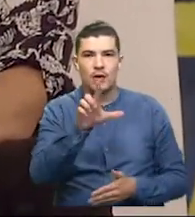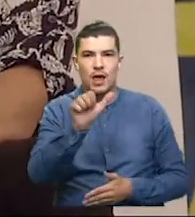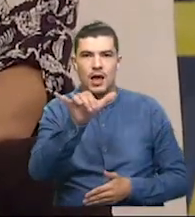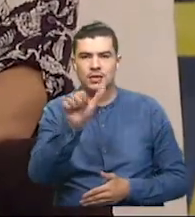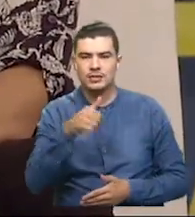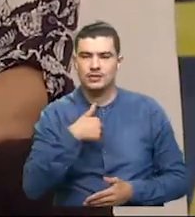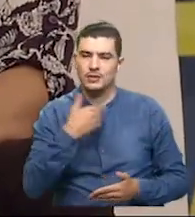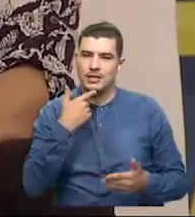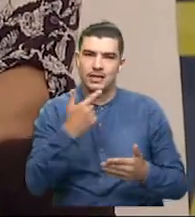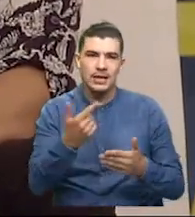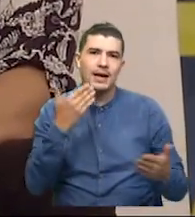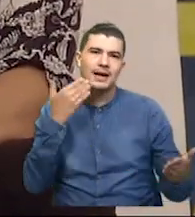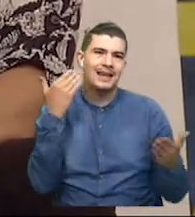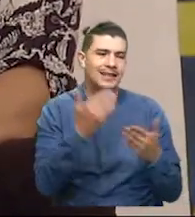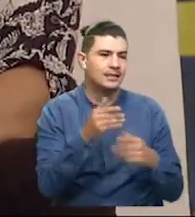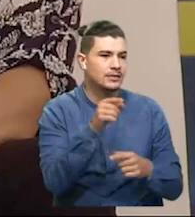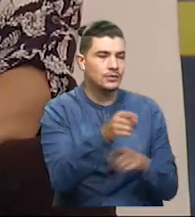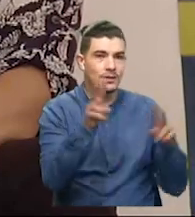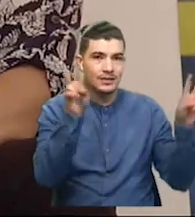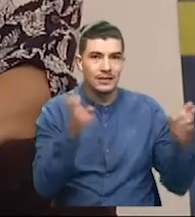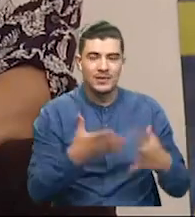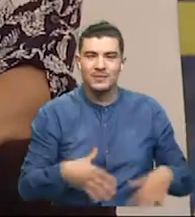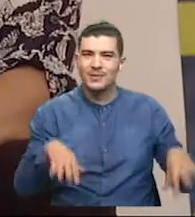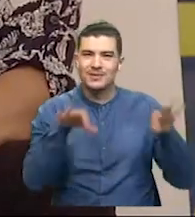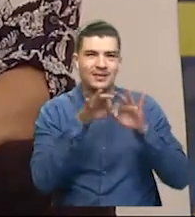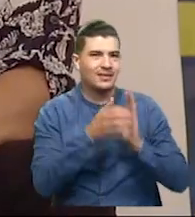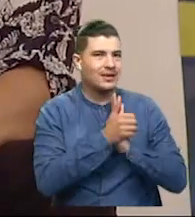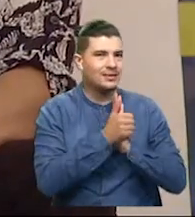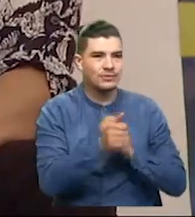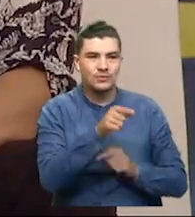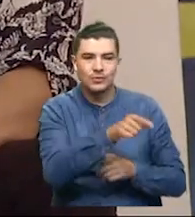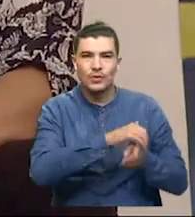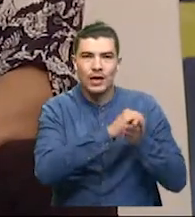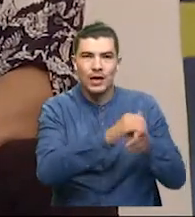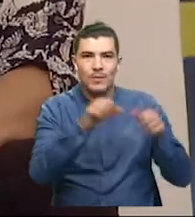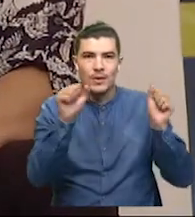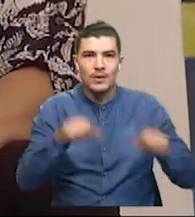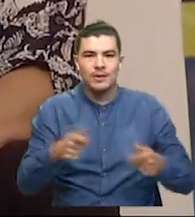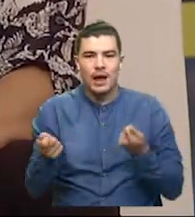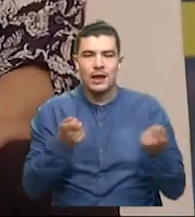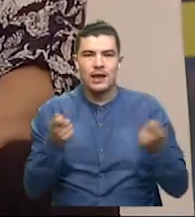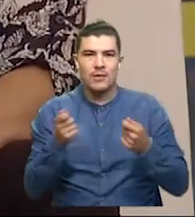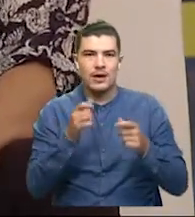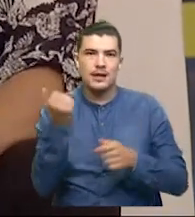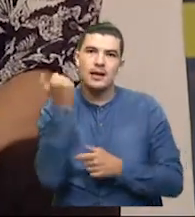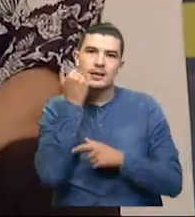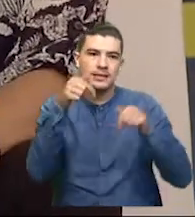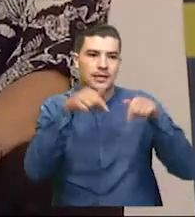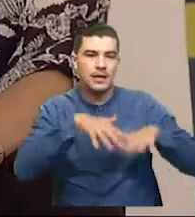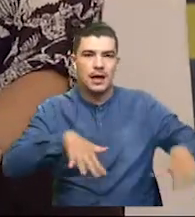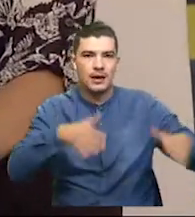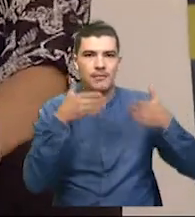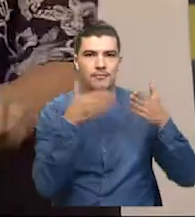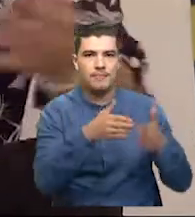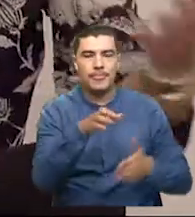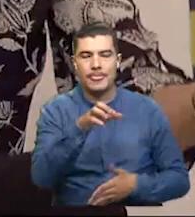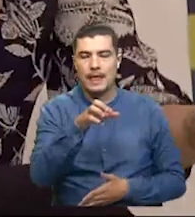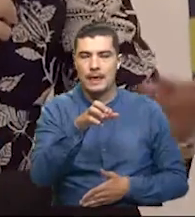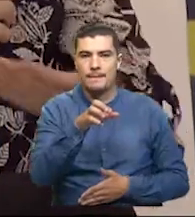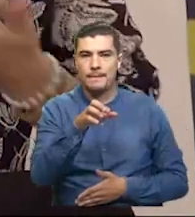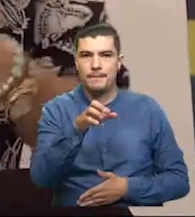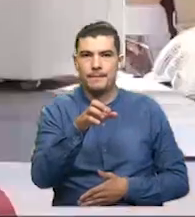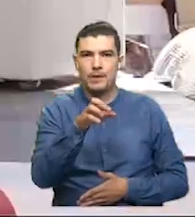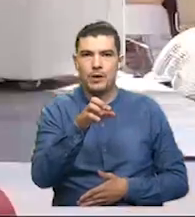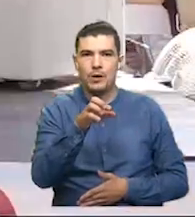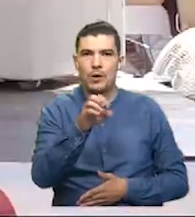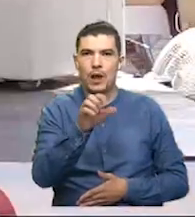le agradece a usted por esa importante gestión de poner los recursos para el gas natural en Puerto Laya. Bueno, son las percepciones